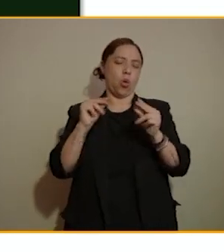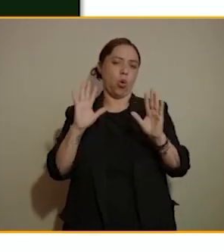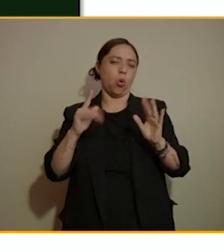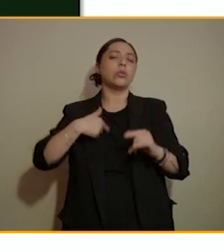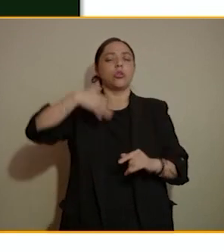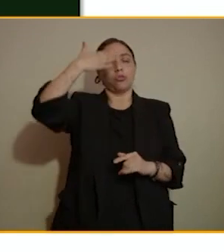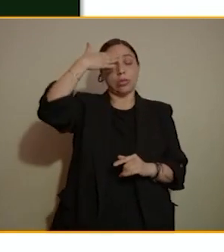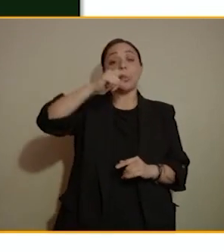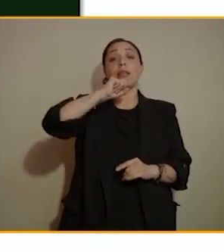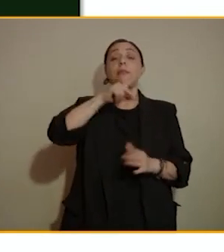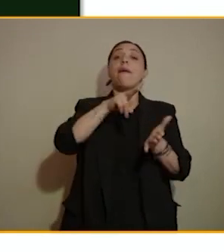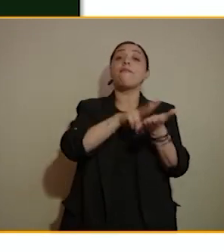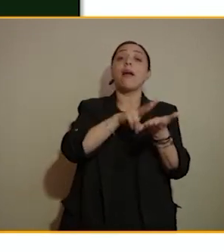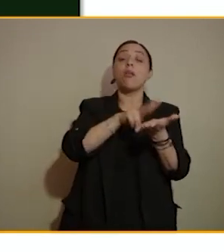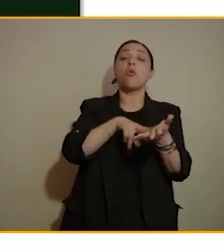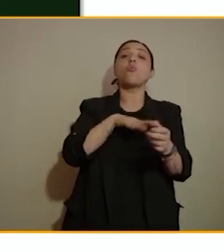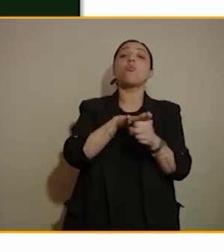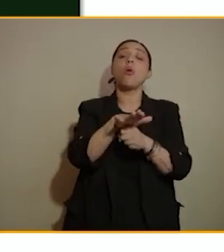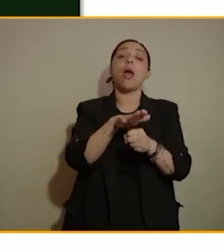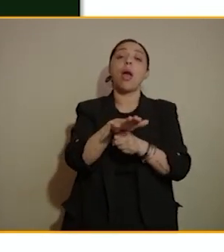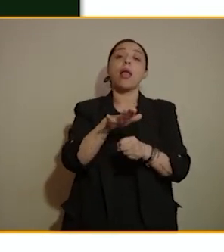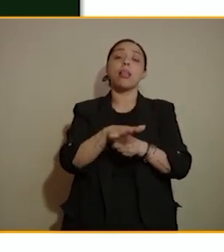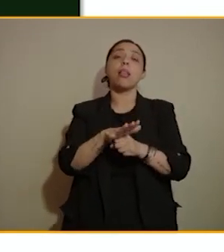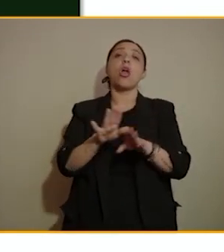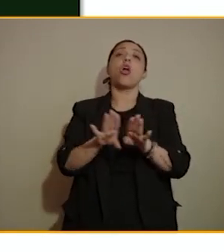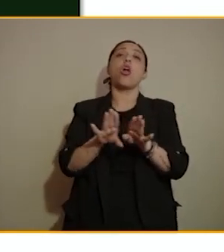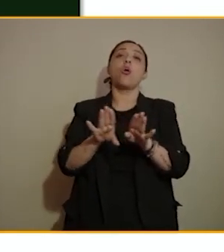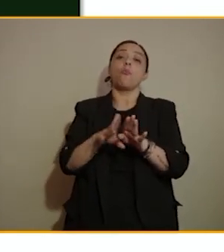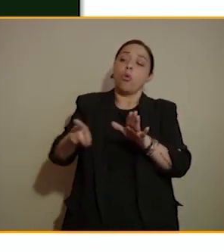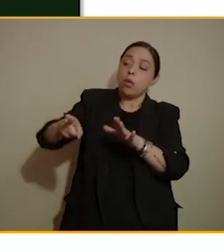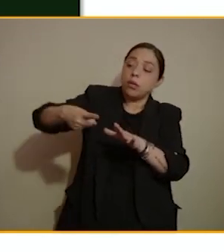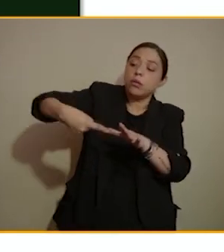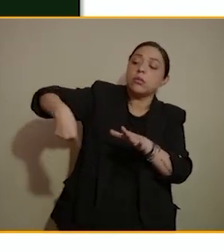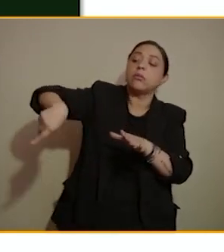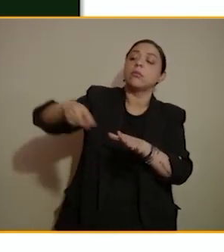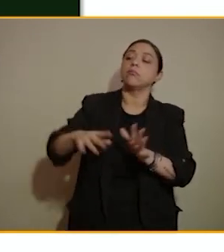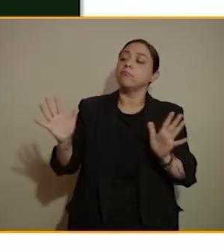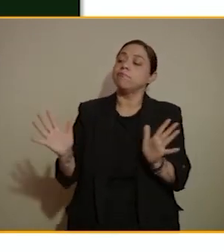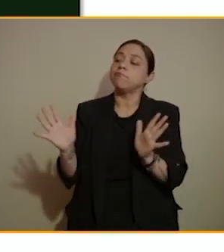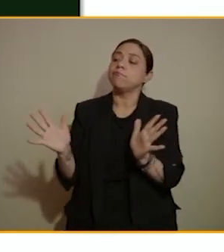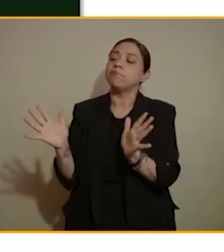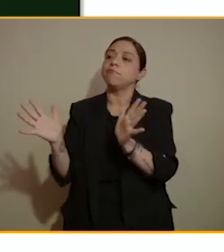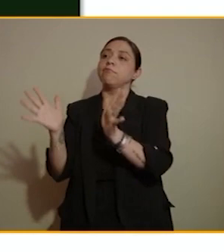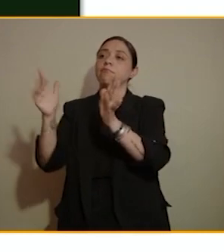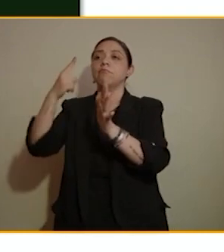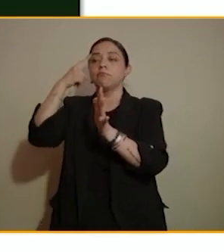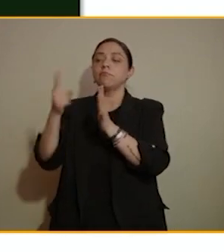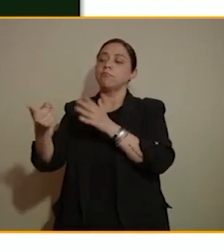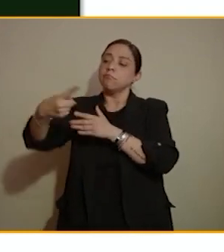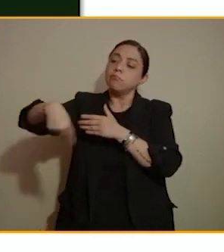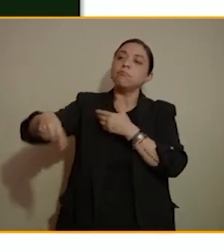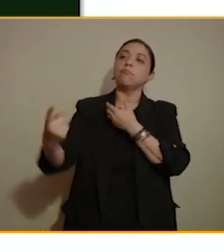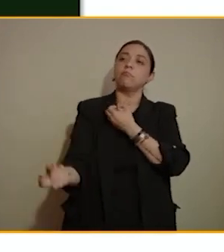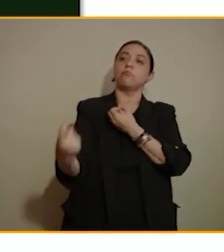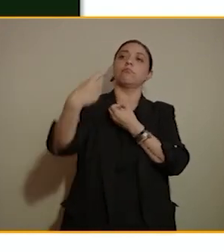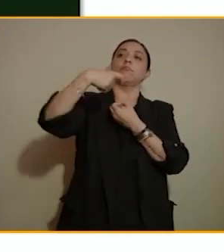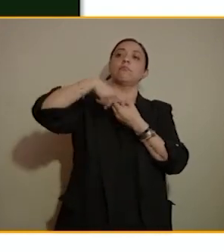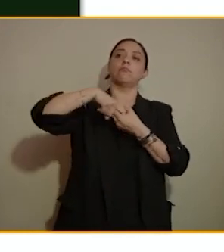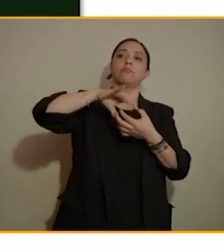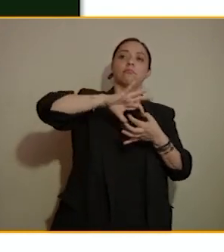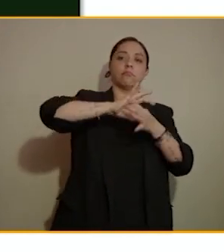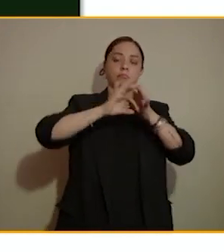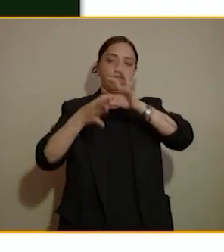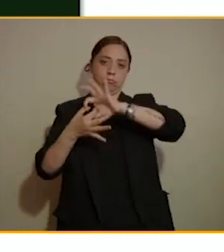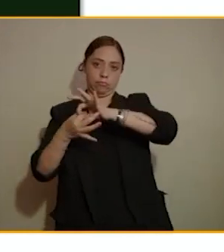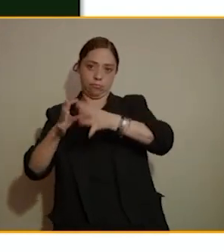valor poder formar y poder desarrollar a estas MIPYMES locales que puedan formar parte de procesos de nuestra cadena de